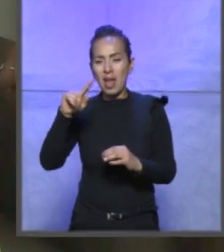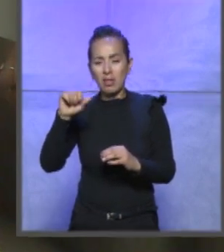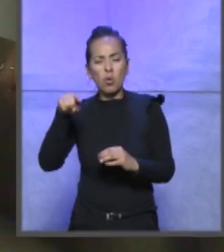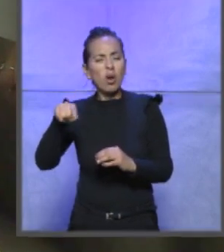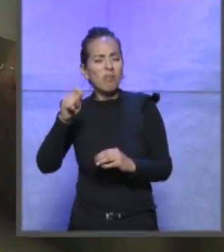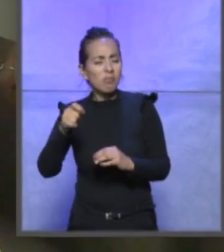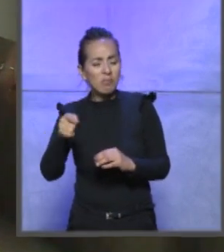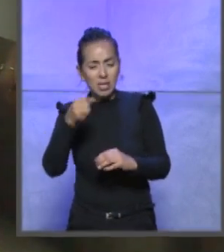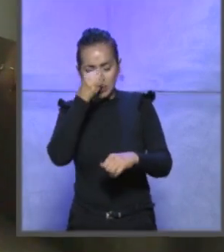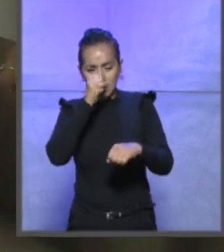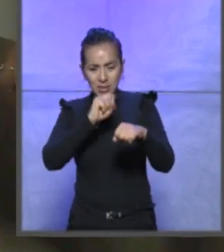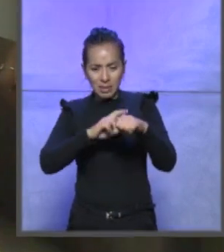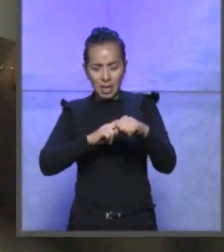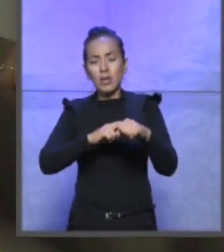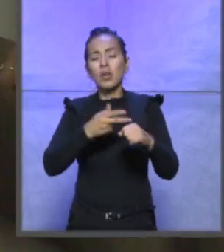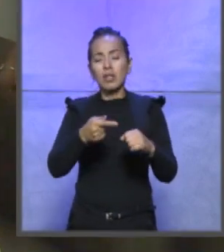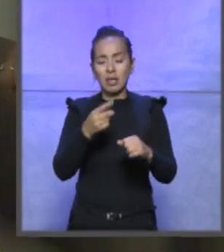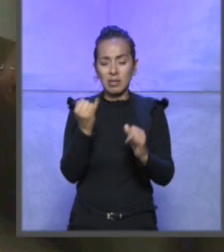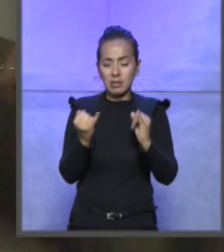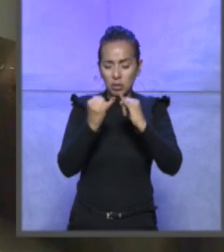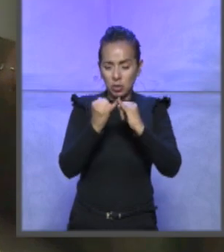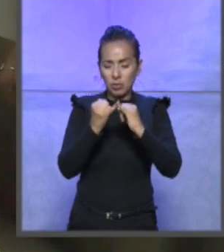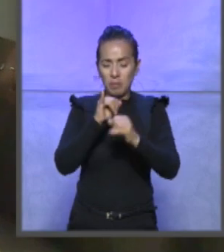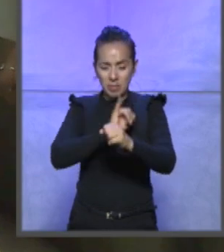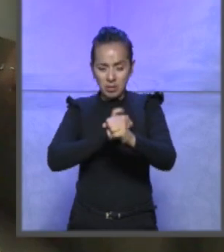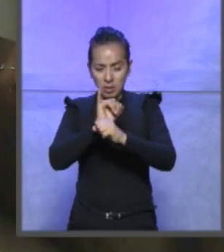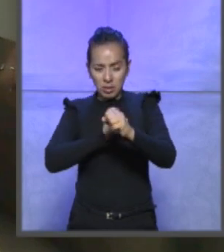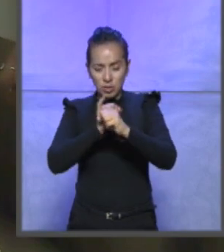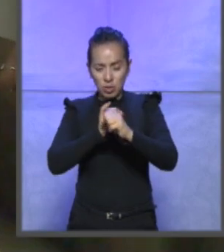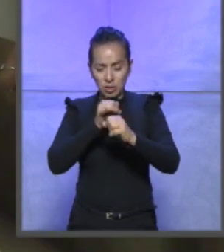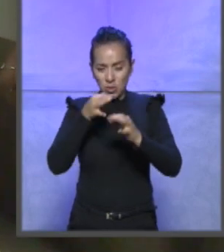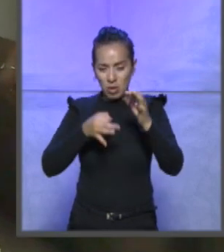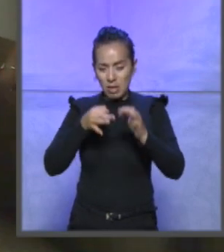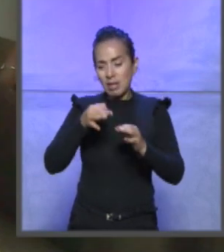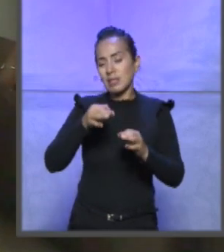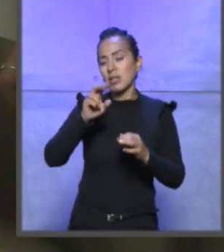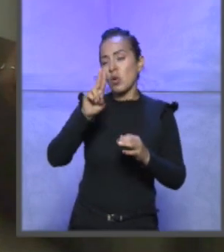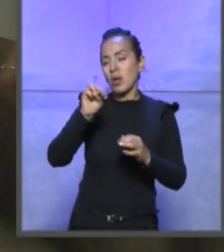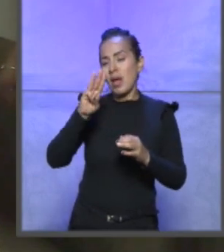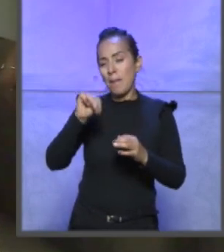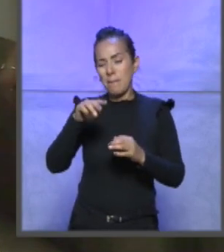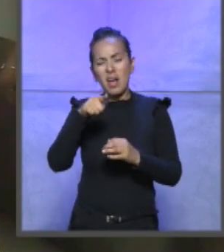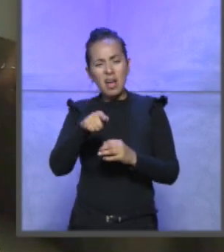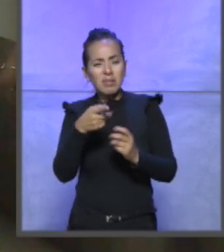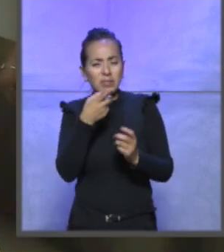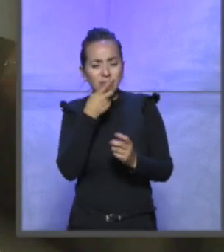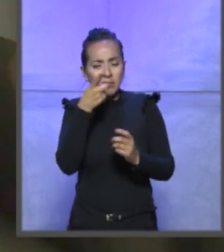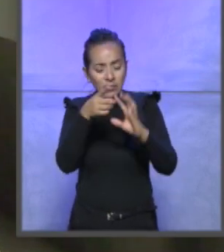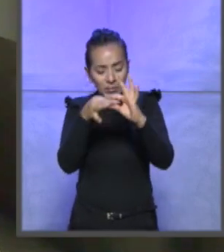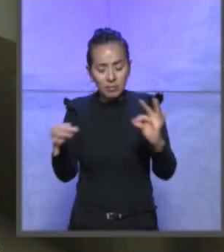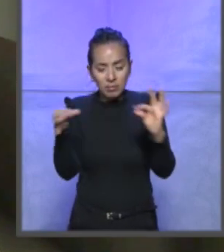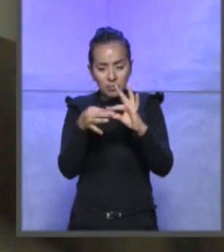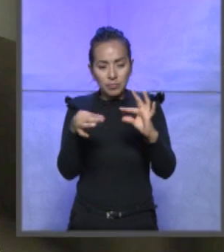es un secretario del Instituto de Investigaciones Jurídicas de la UNAM. Él mencionaba justo del estudio que